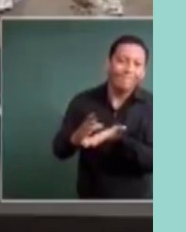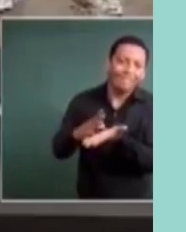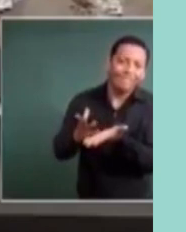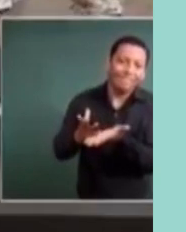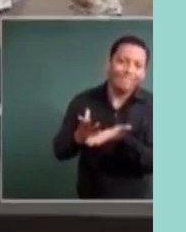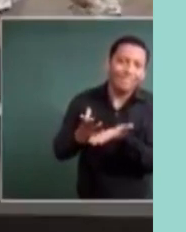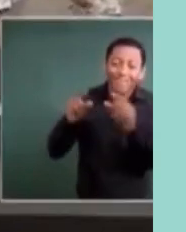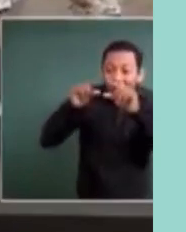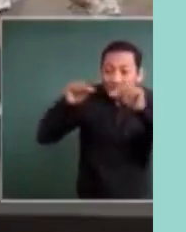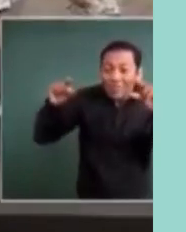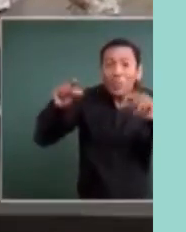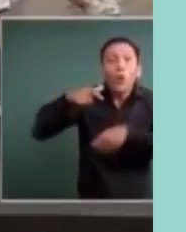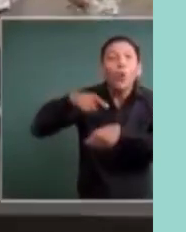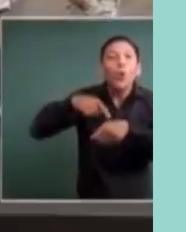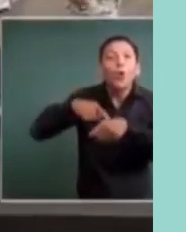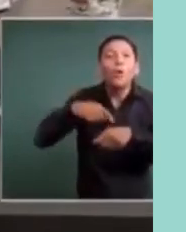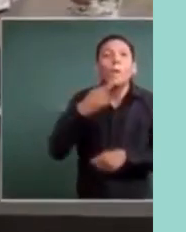con letras rojas.